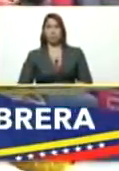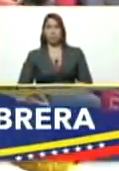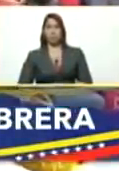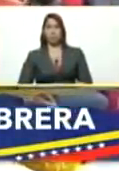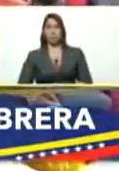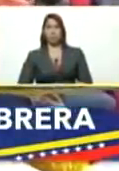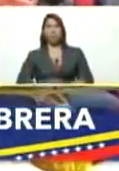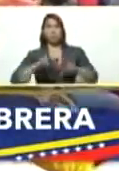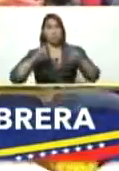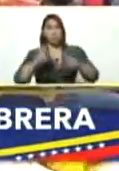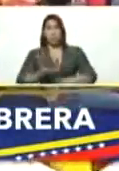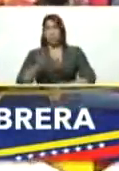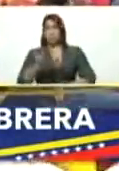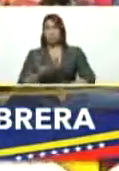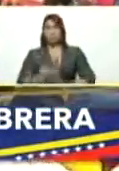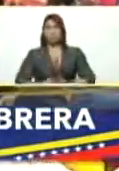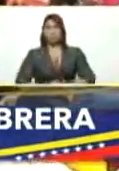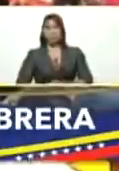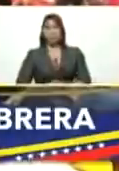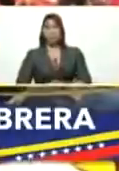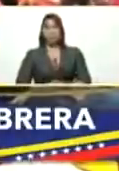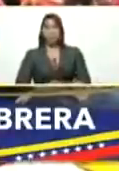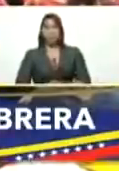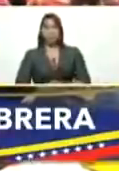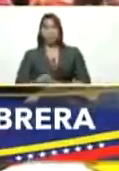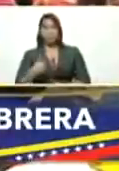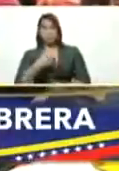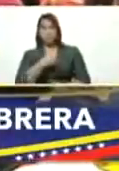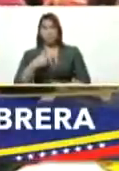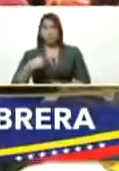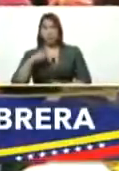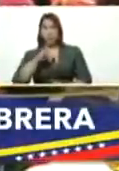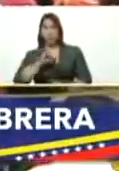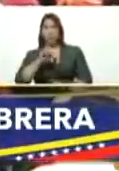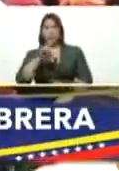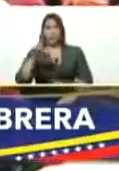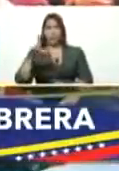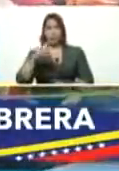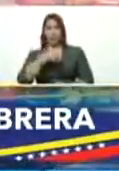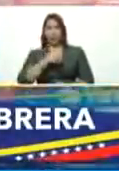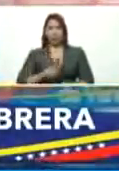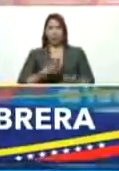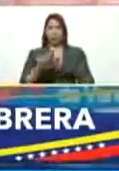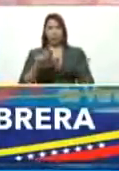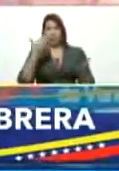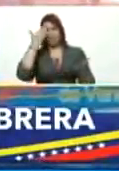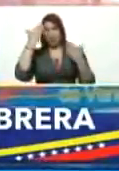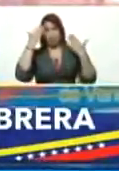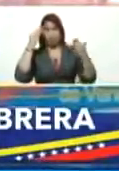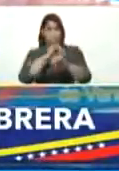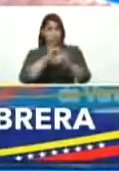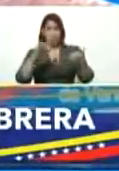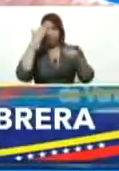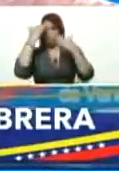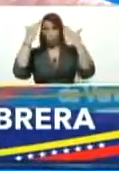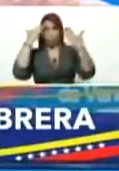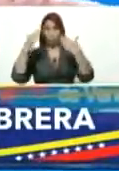son temas vitales yo quisiera que will rangel los viera un saludo ya ya un saludo